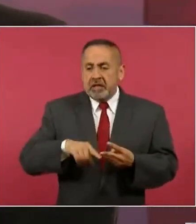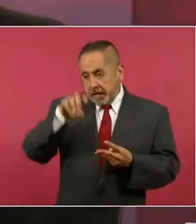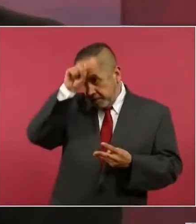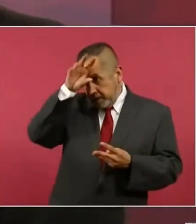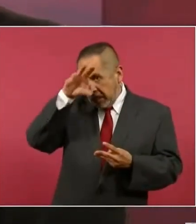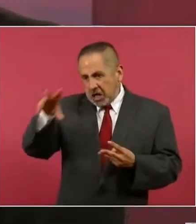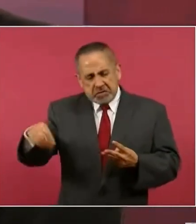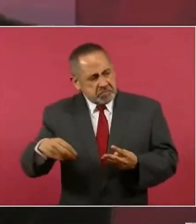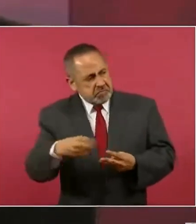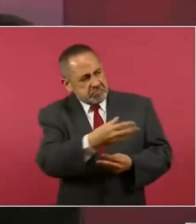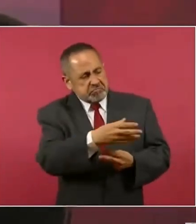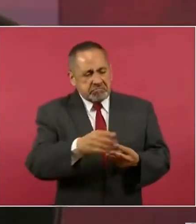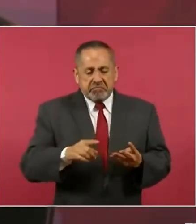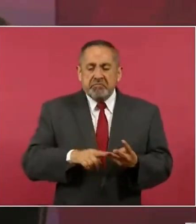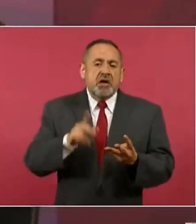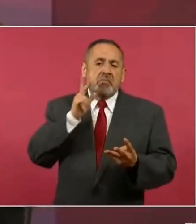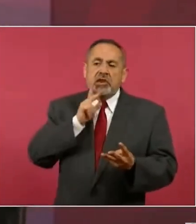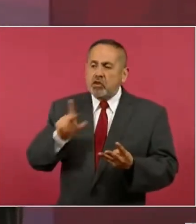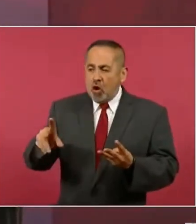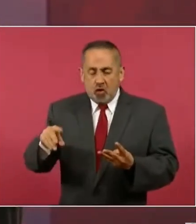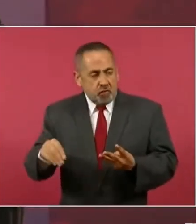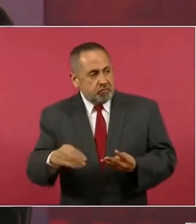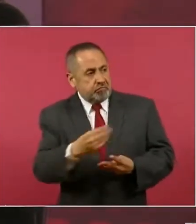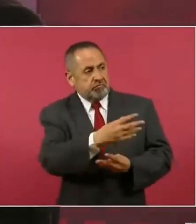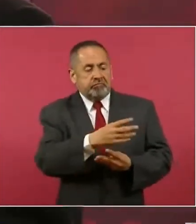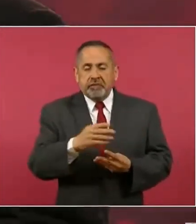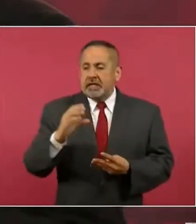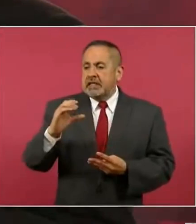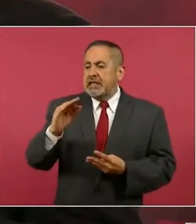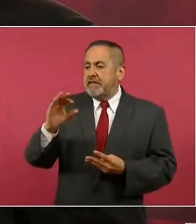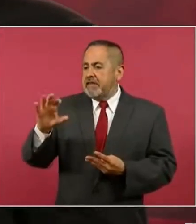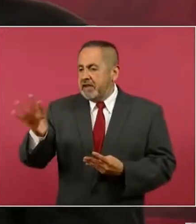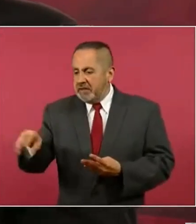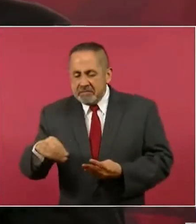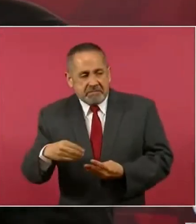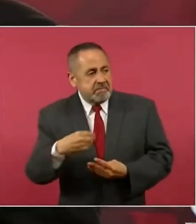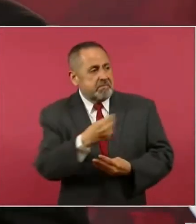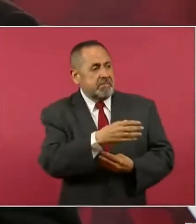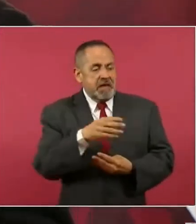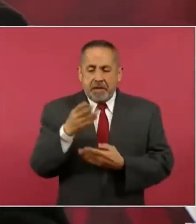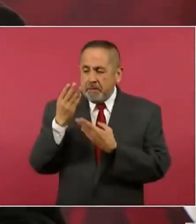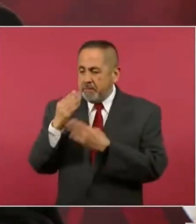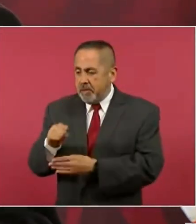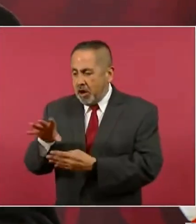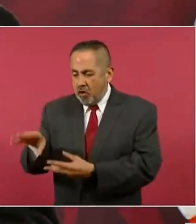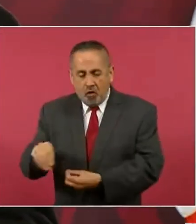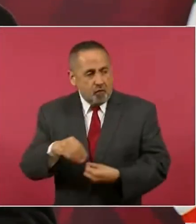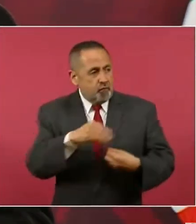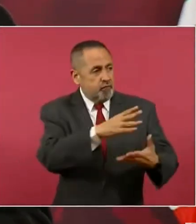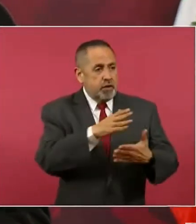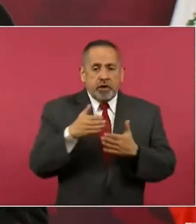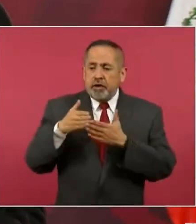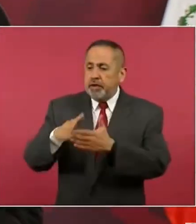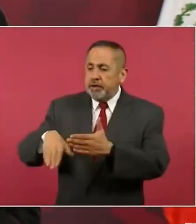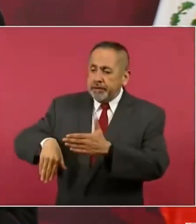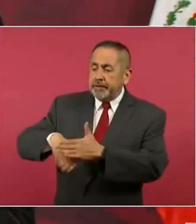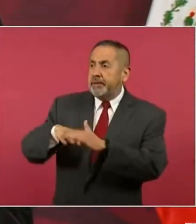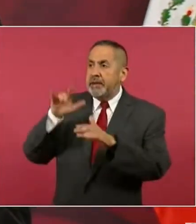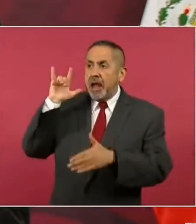el petróleo, la industria eléctrica, los bancos, los puertos, los